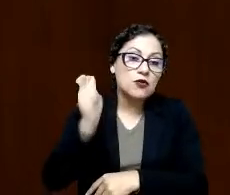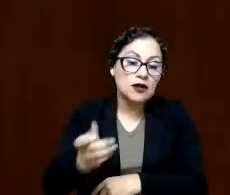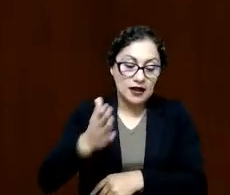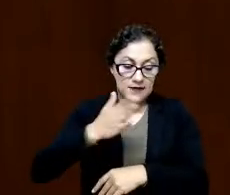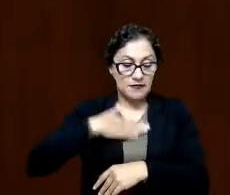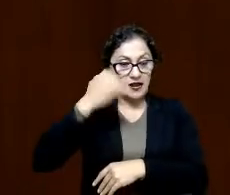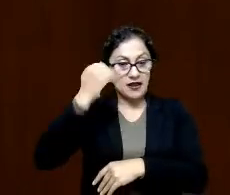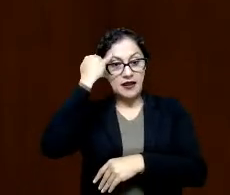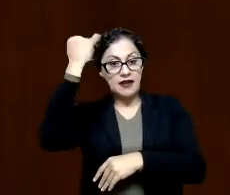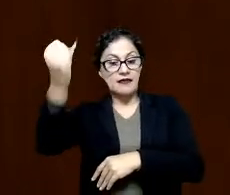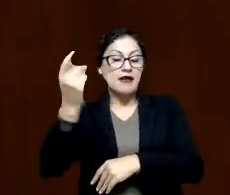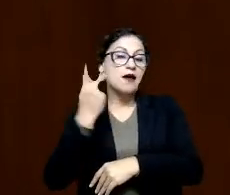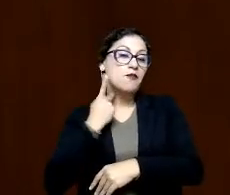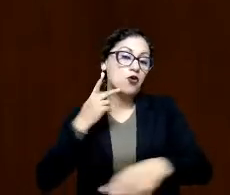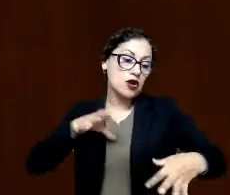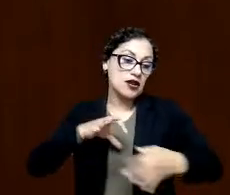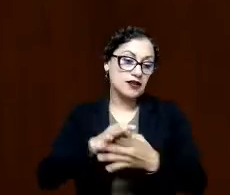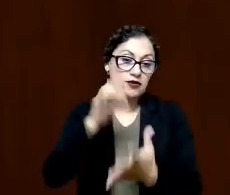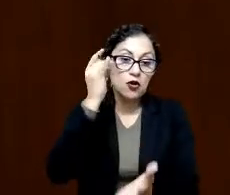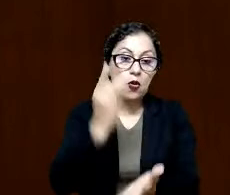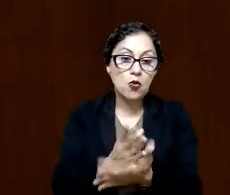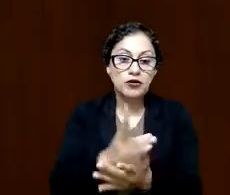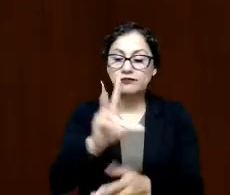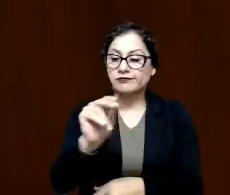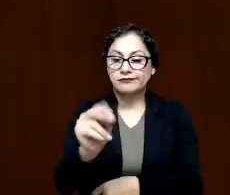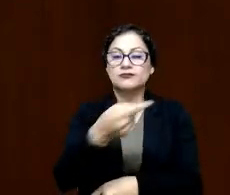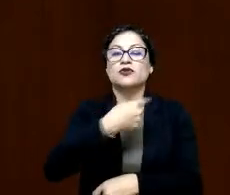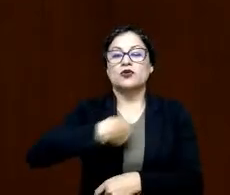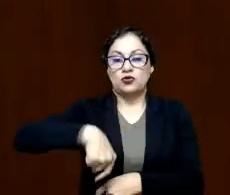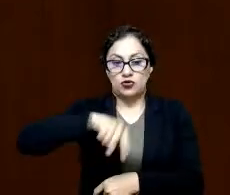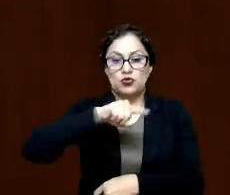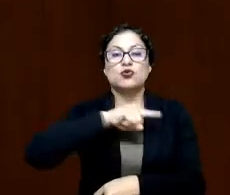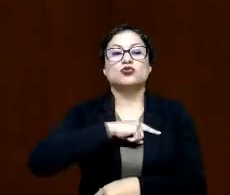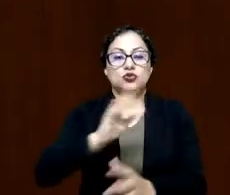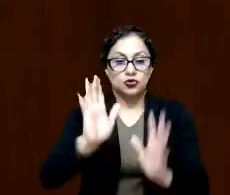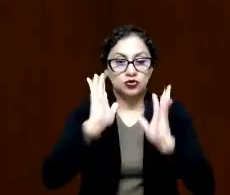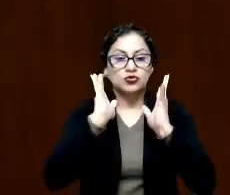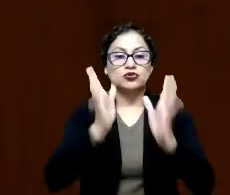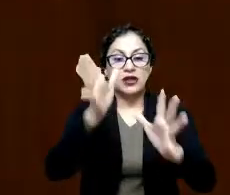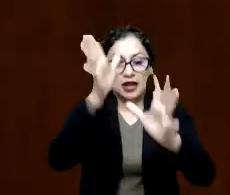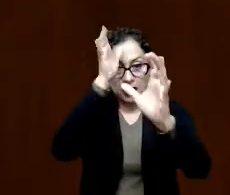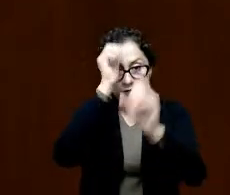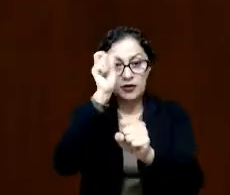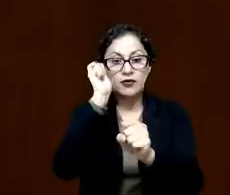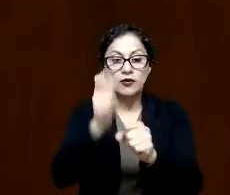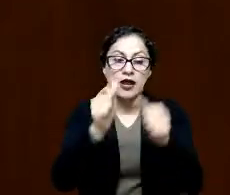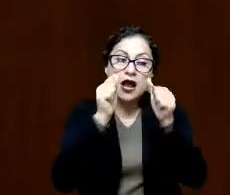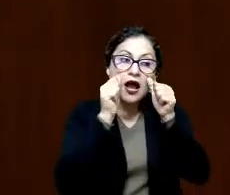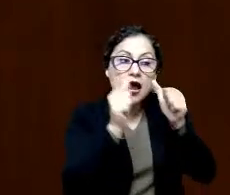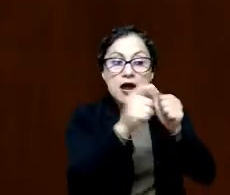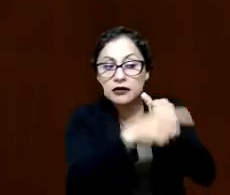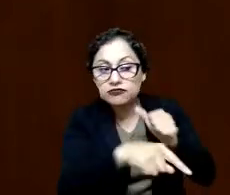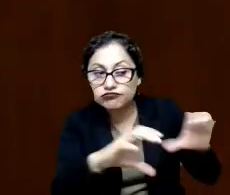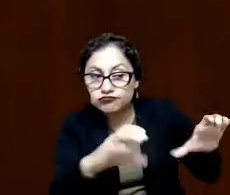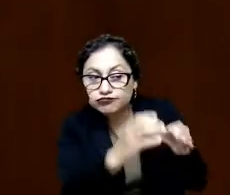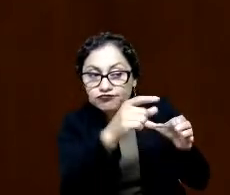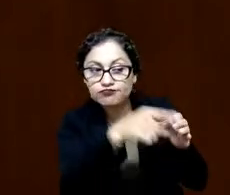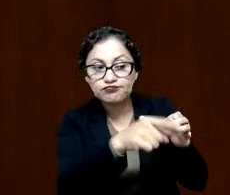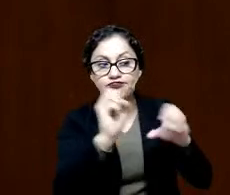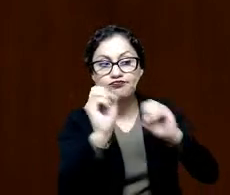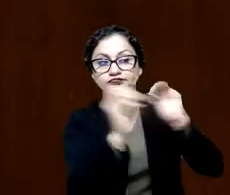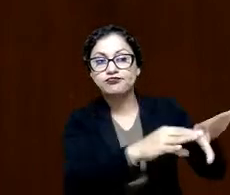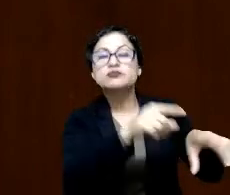políticas. Nosotros hemos demostrado con acciones que en verdad hay que legislar siempre por los menos, por los más olvidados, y me parece